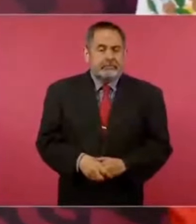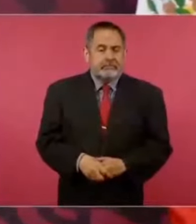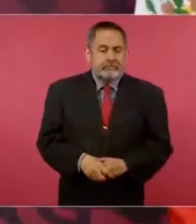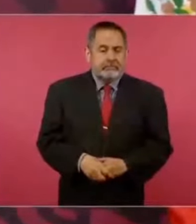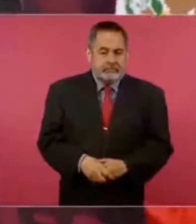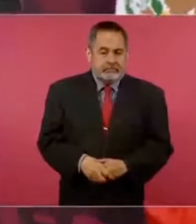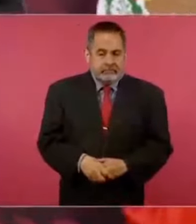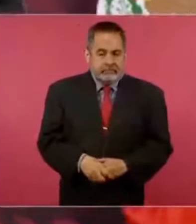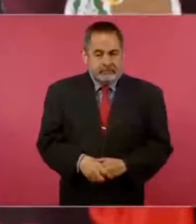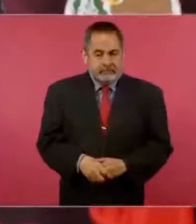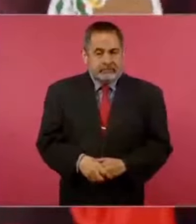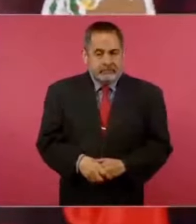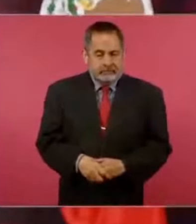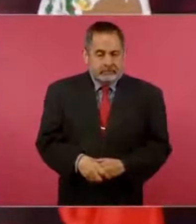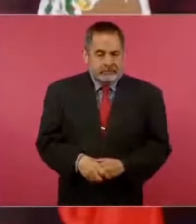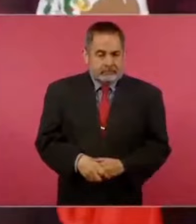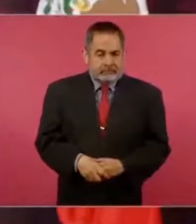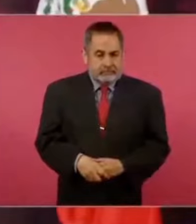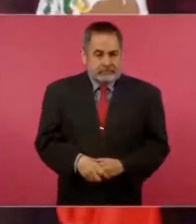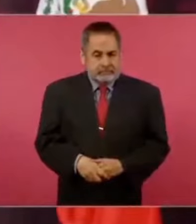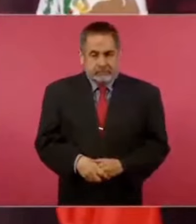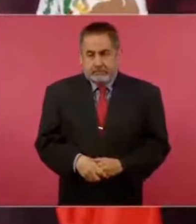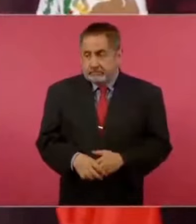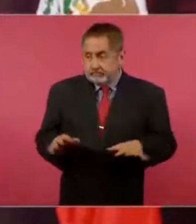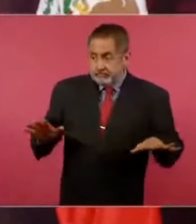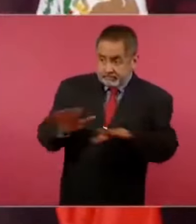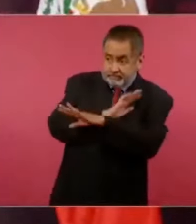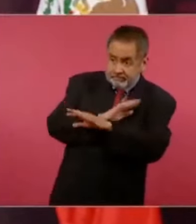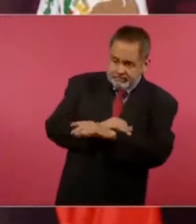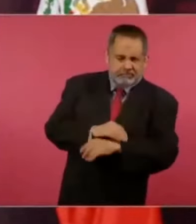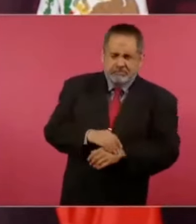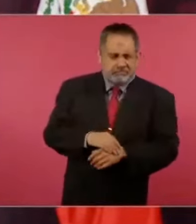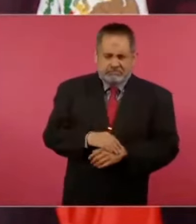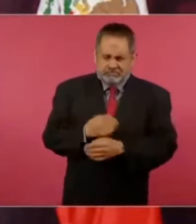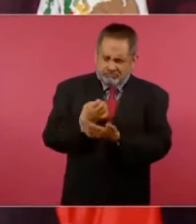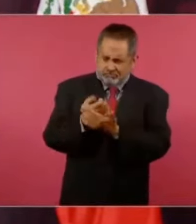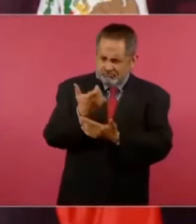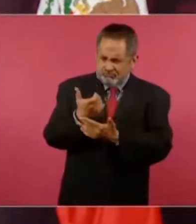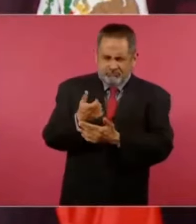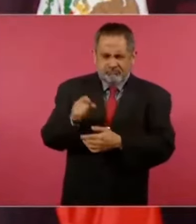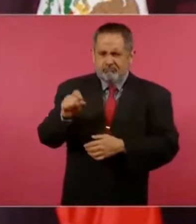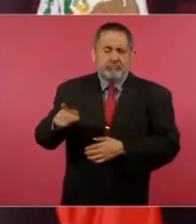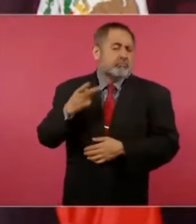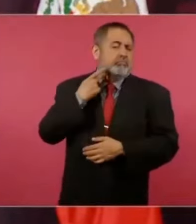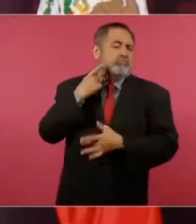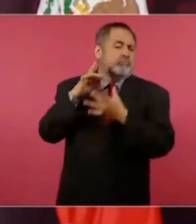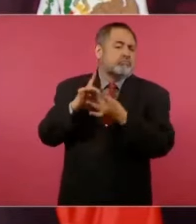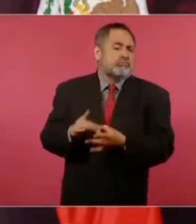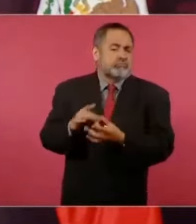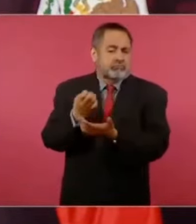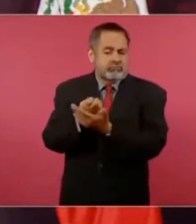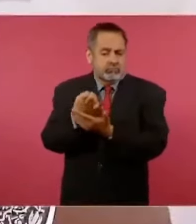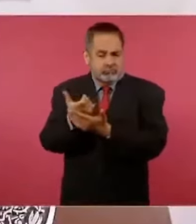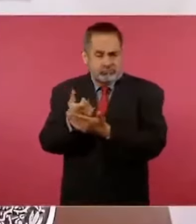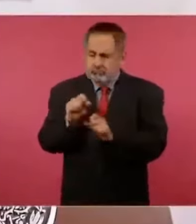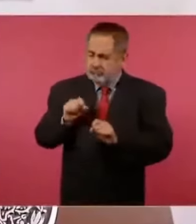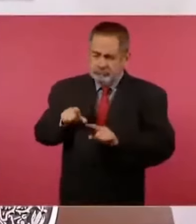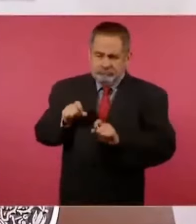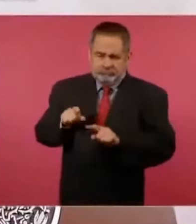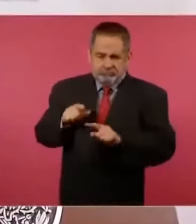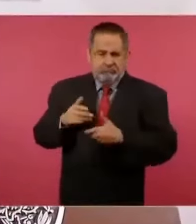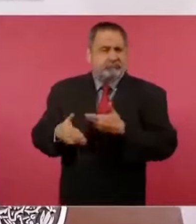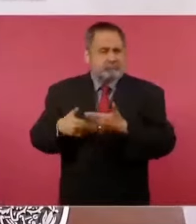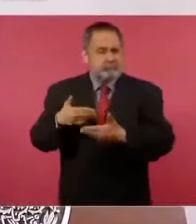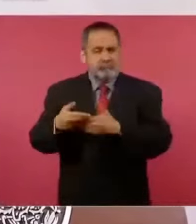y no va a cambiar la política económica que hemos